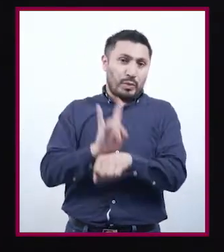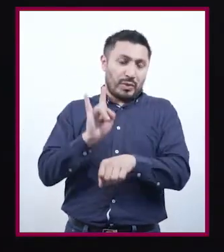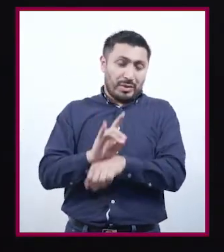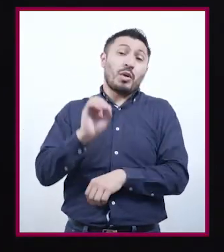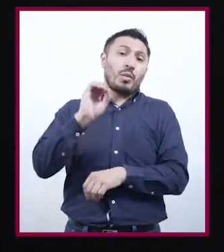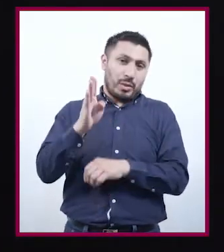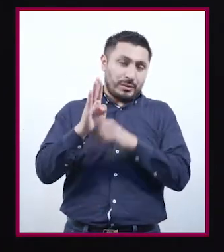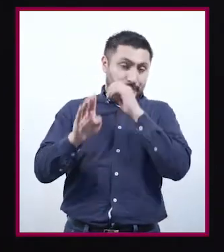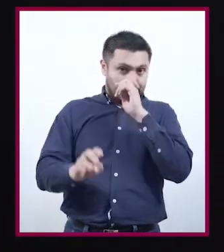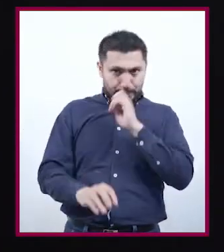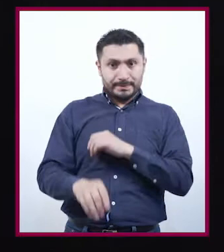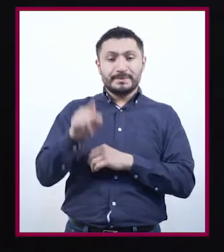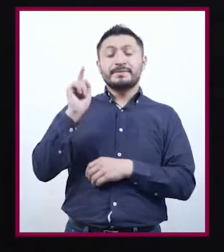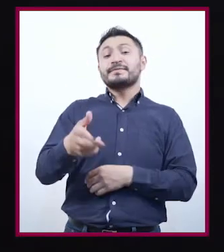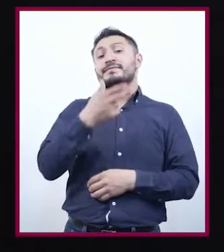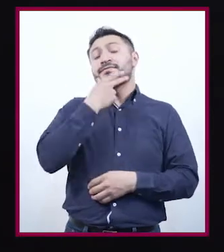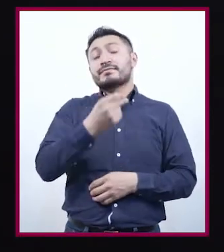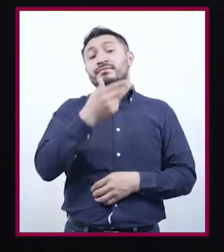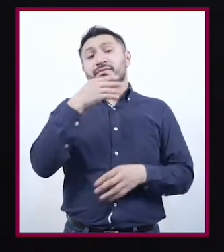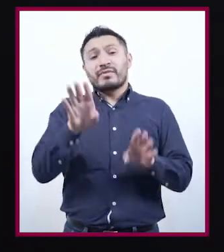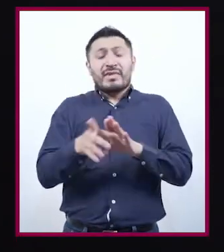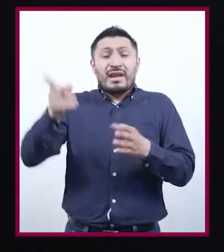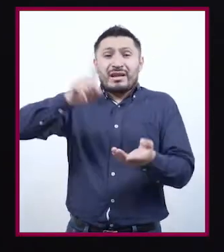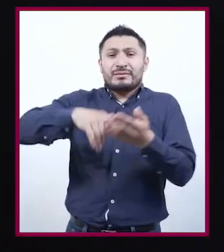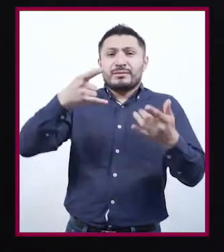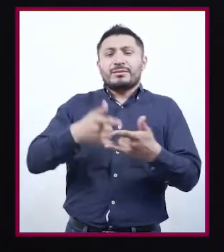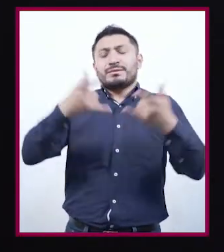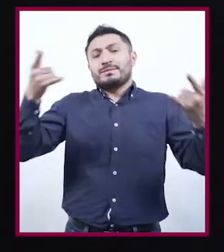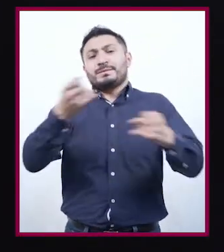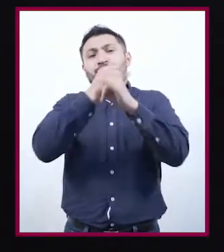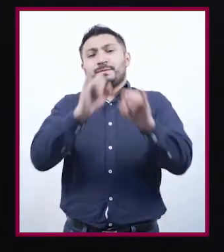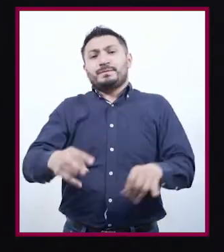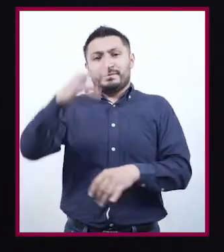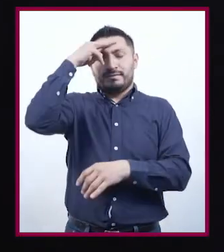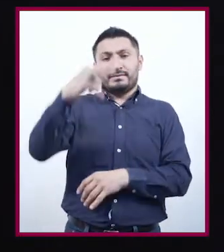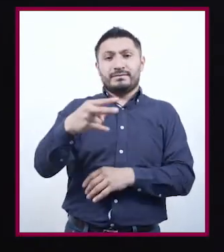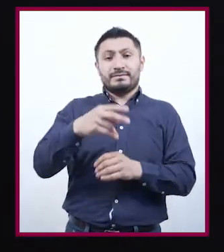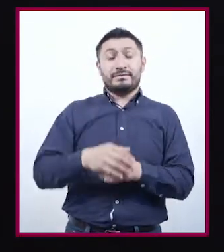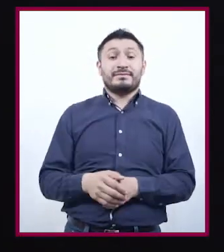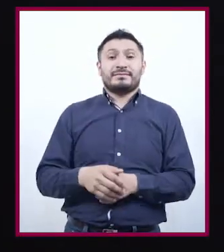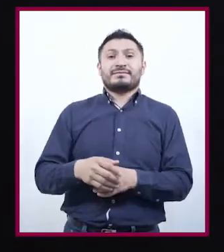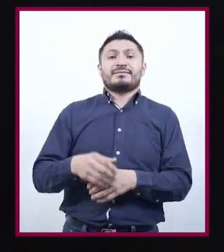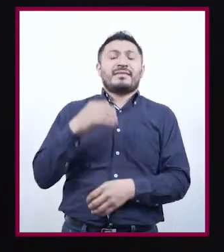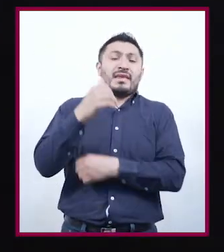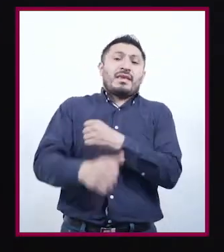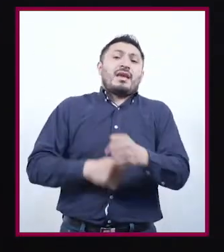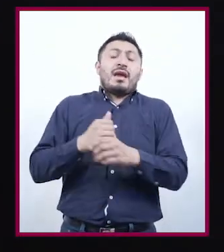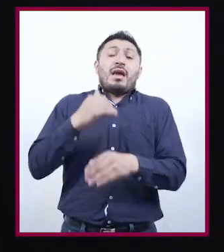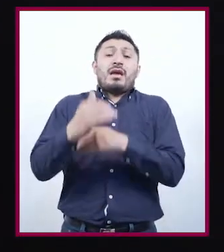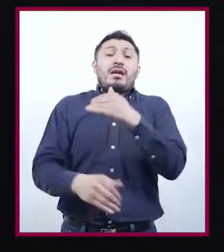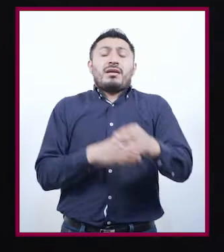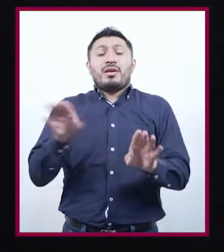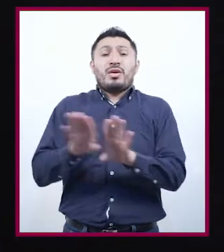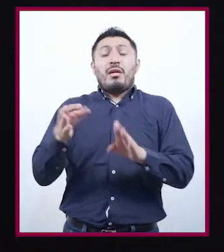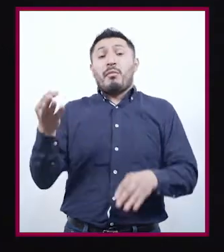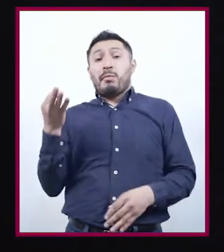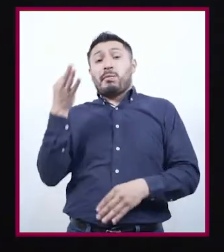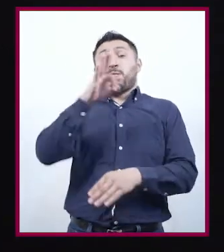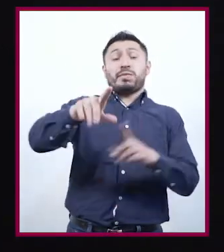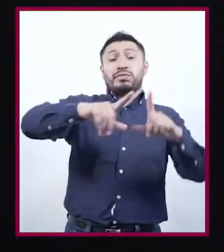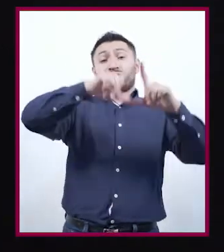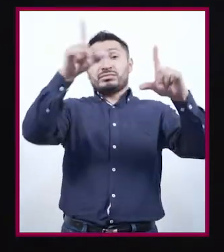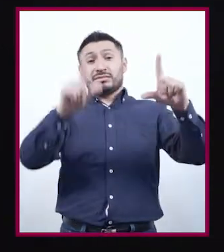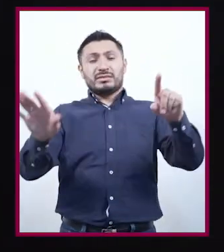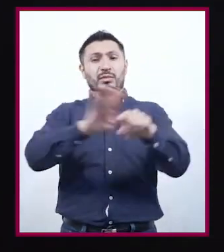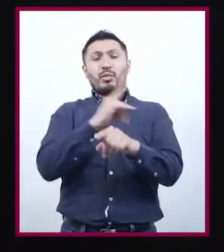hablando, claro está, ese chivo expiatorio en la historia de la independencia de México. Por décadas se le acusó de traidor